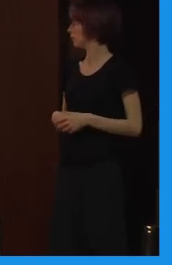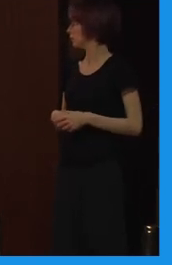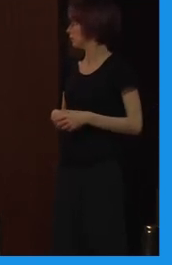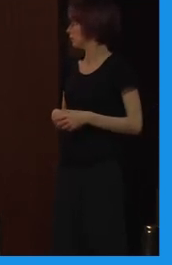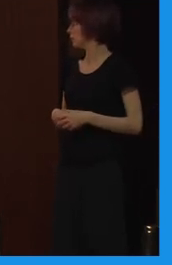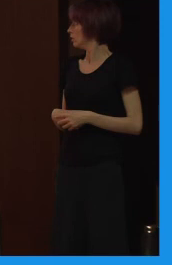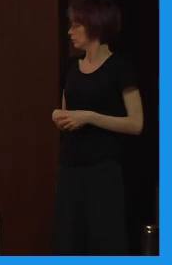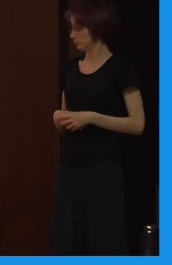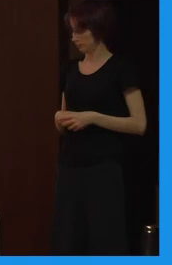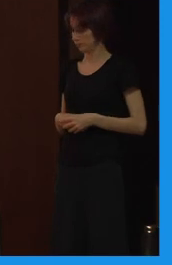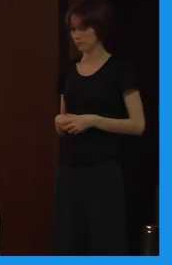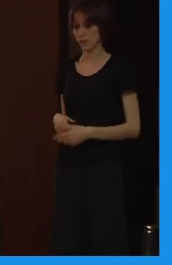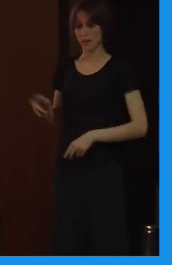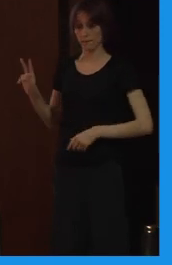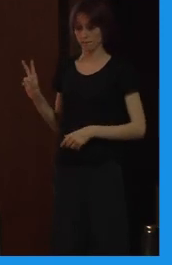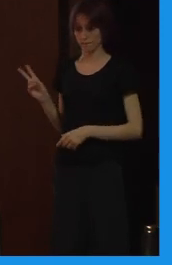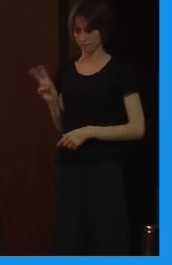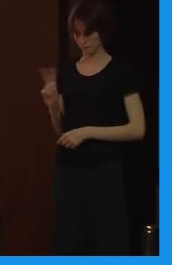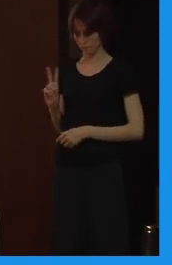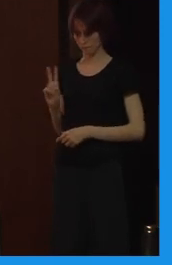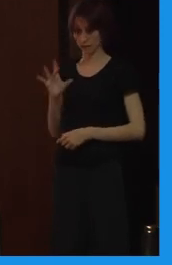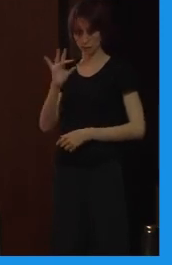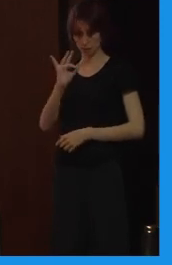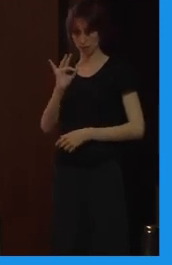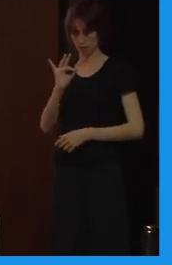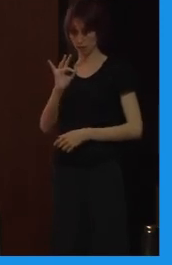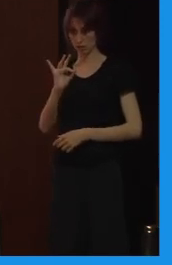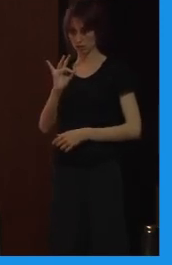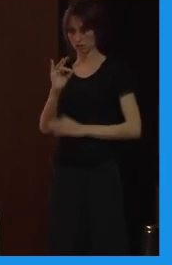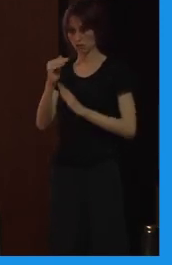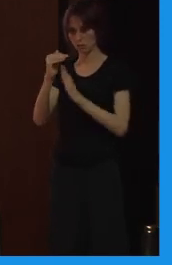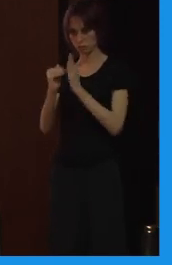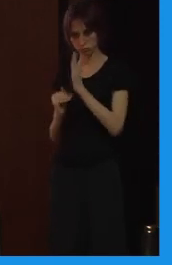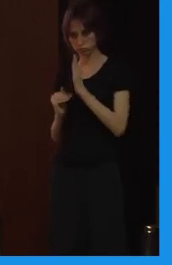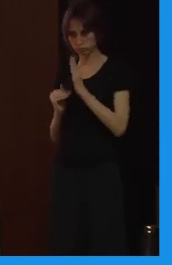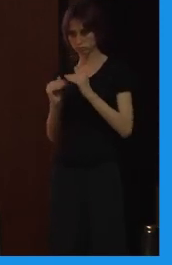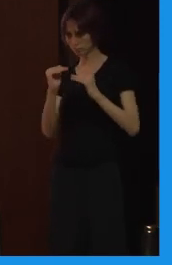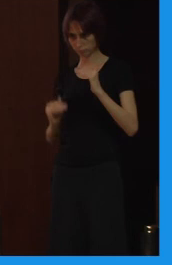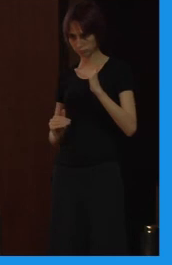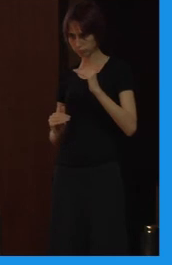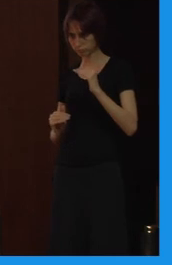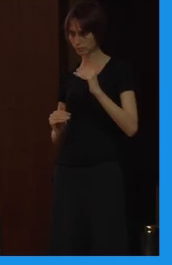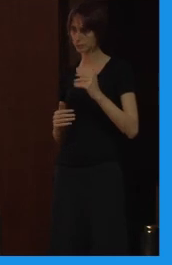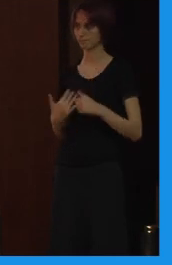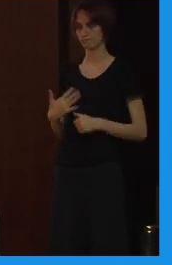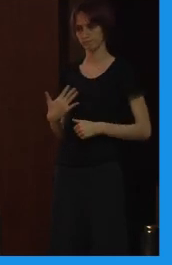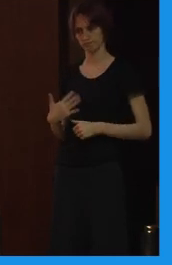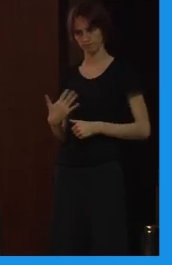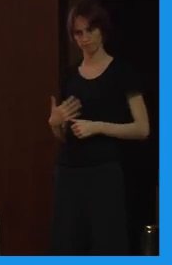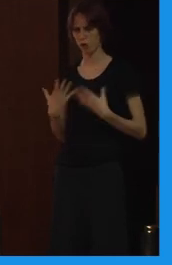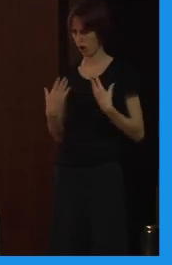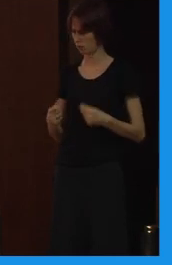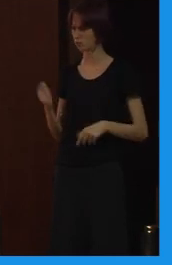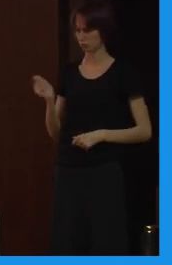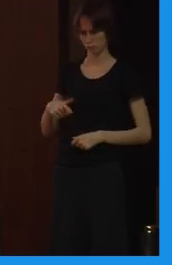muy frecuente en nuestra comunidad. Aunque creáis que tenemos mucho sol, mujeres con déficit de vitamina D puede